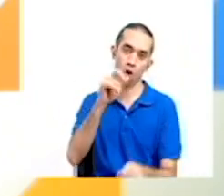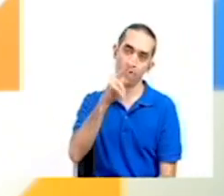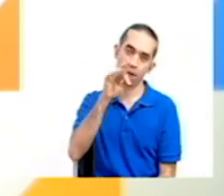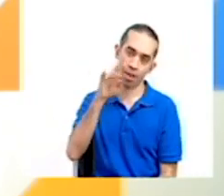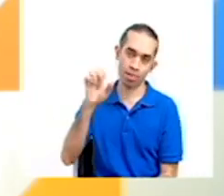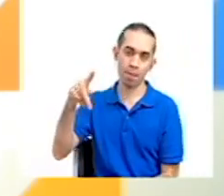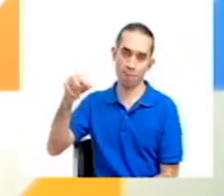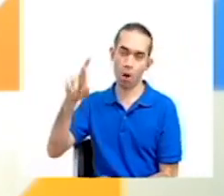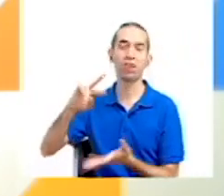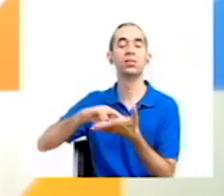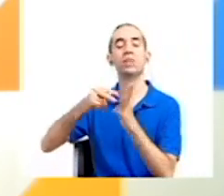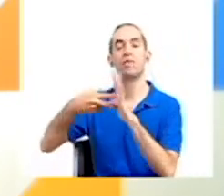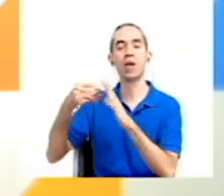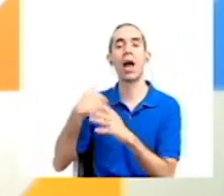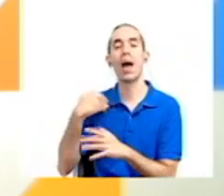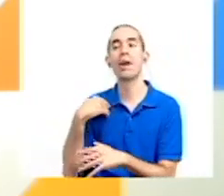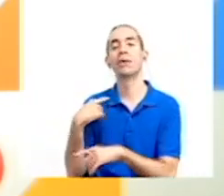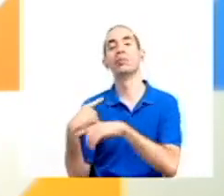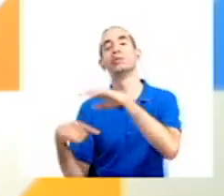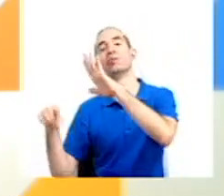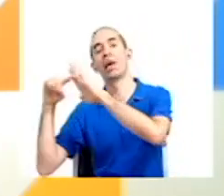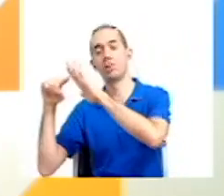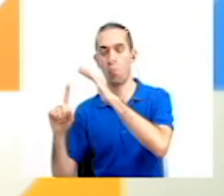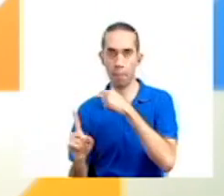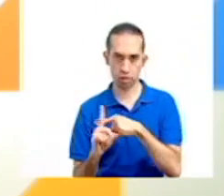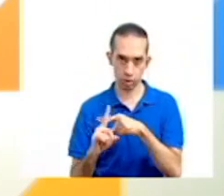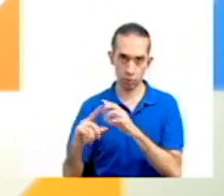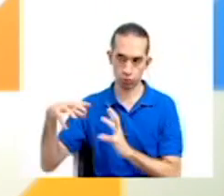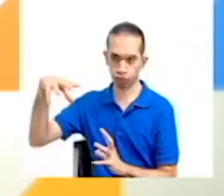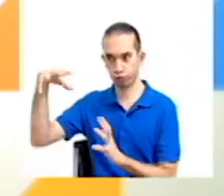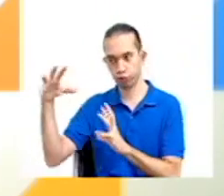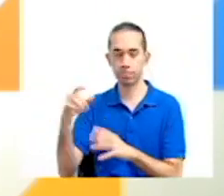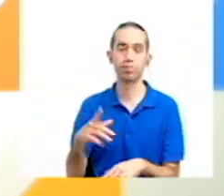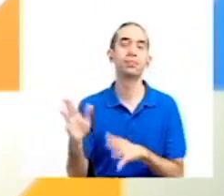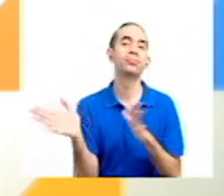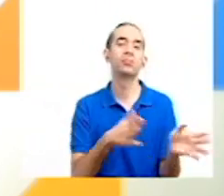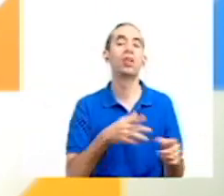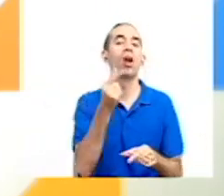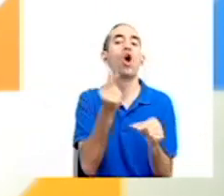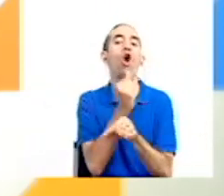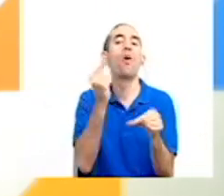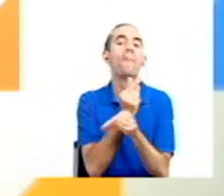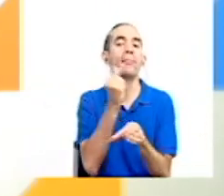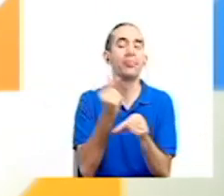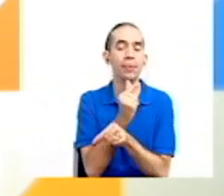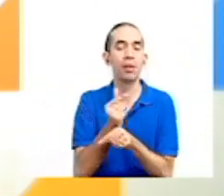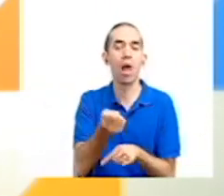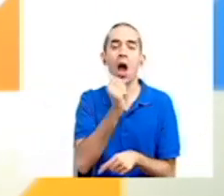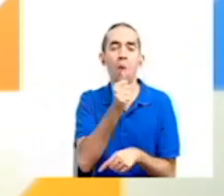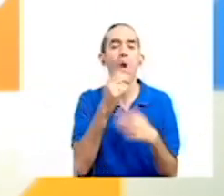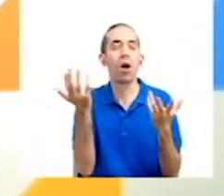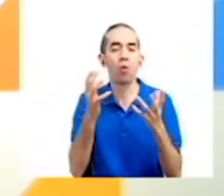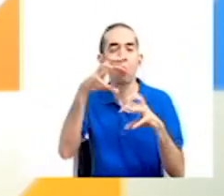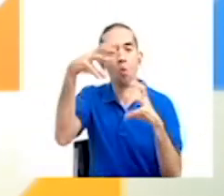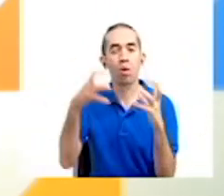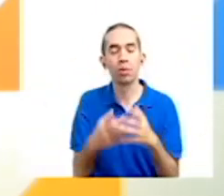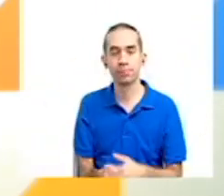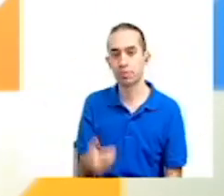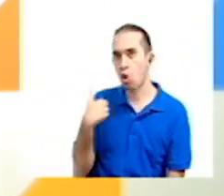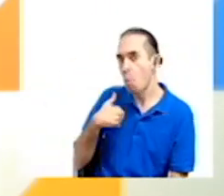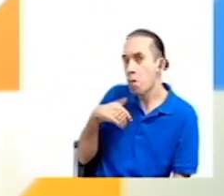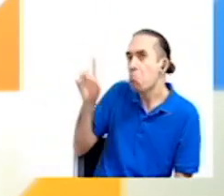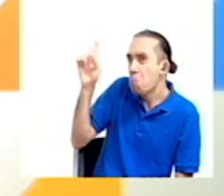polar. Muy bien, ahora, ¿qué me podrían decir de la geometría de la molécula del agua? Creo yo que como son